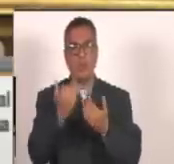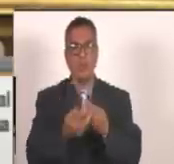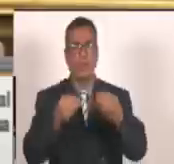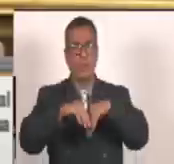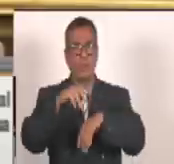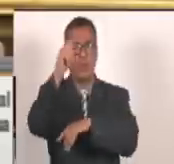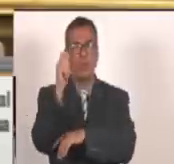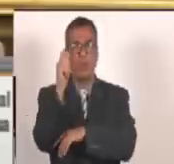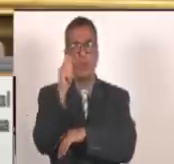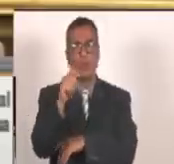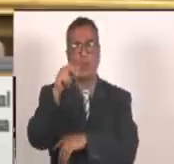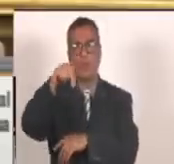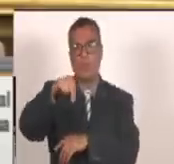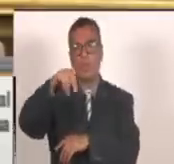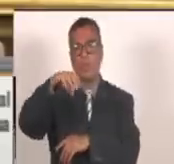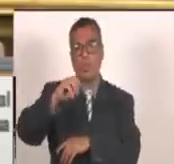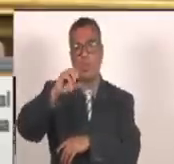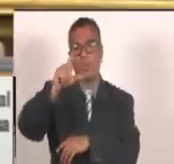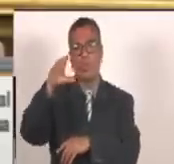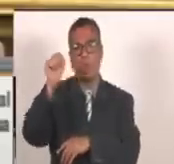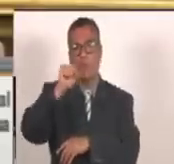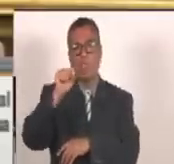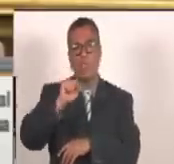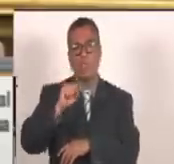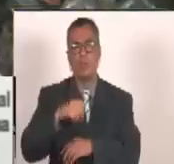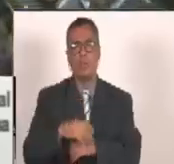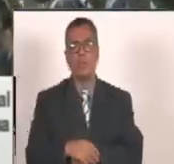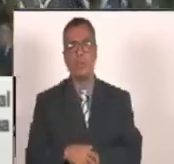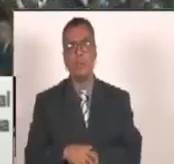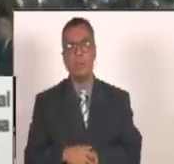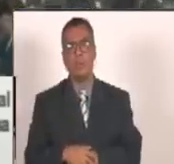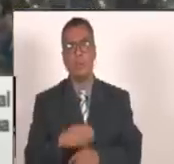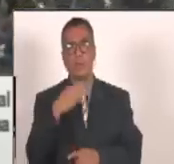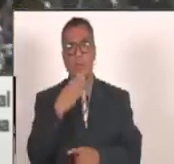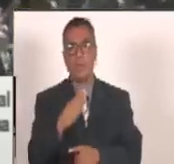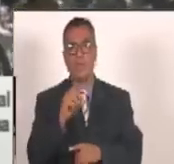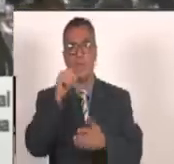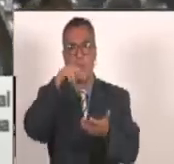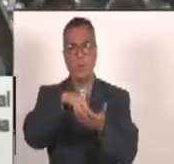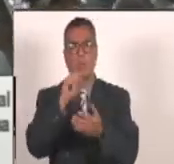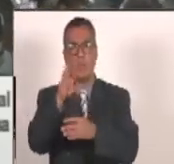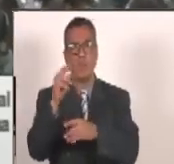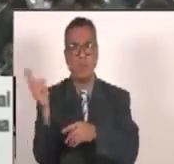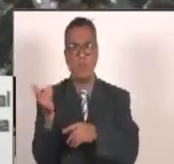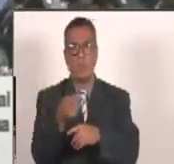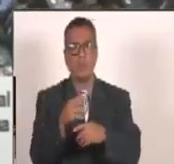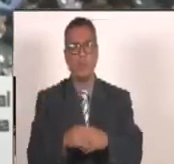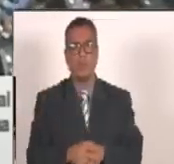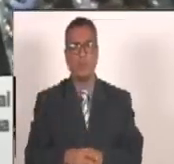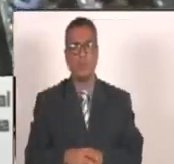acuerdo al diputado Nicolás Ernesto Maduro Guerra. Solicita a la tribuna de oradores, se le concede.